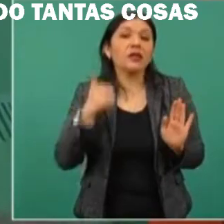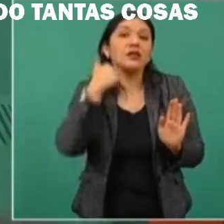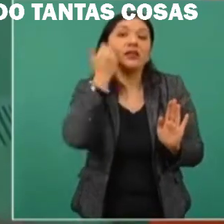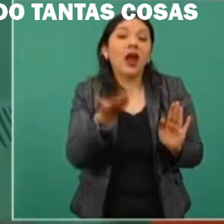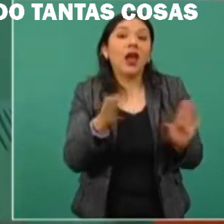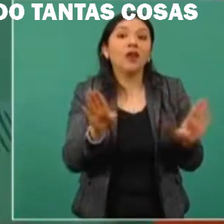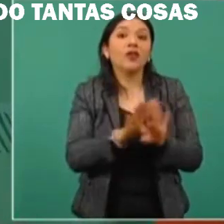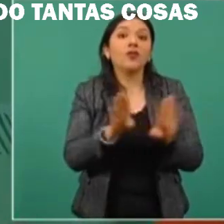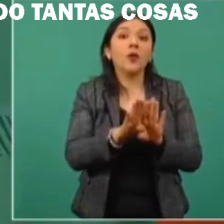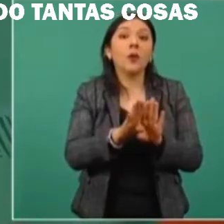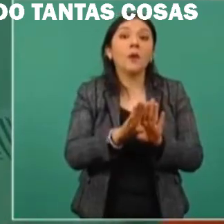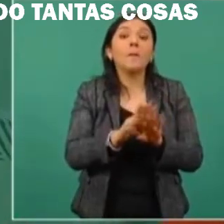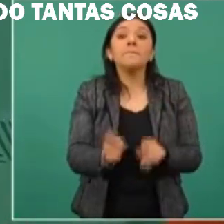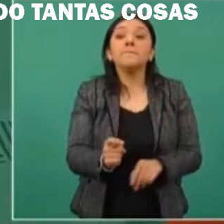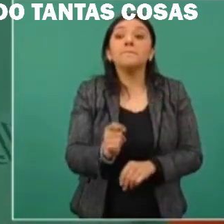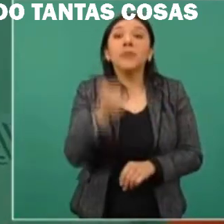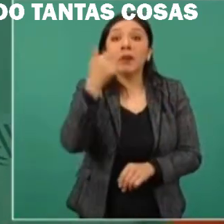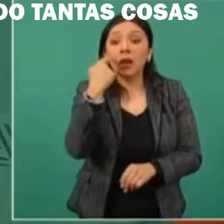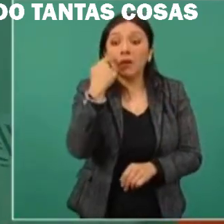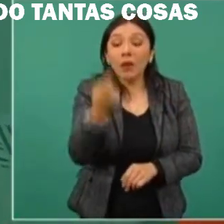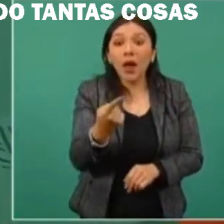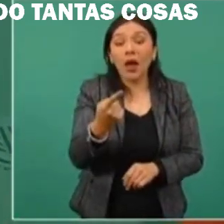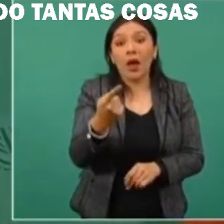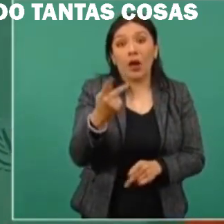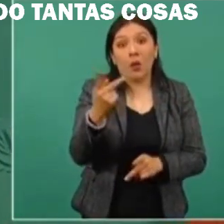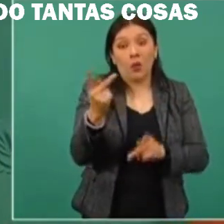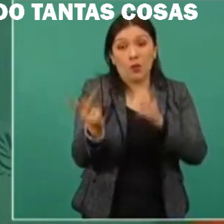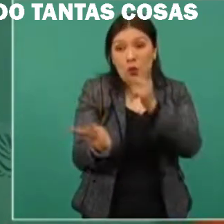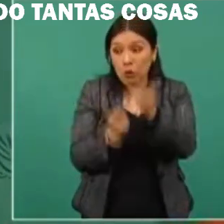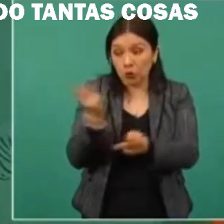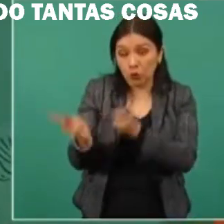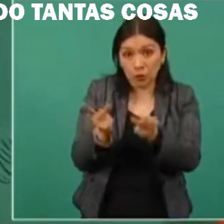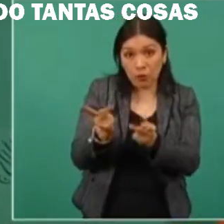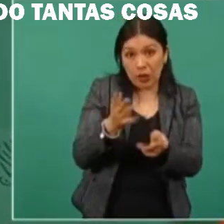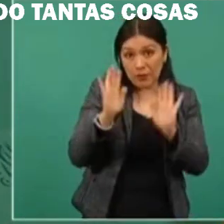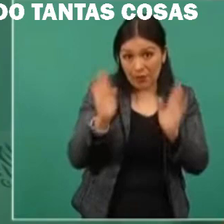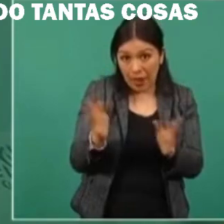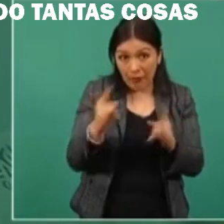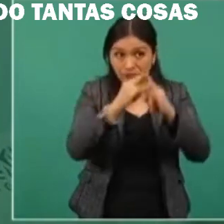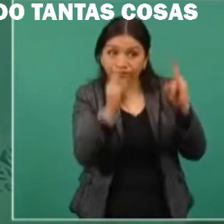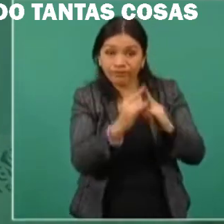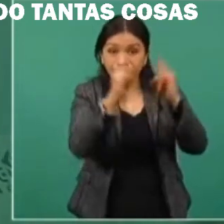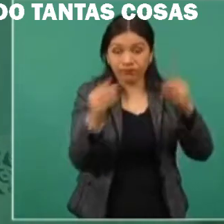pasar lo de la consulta